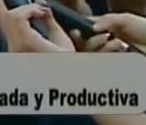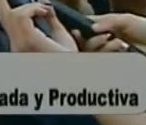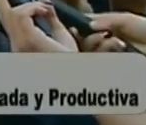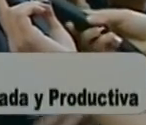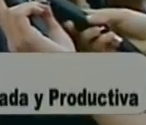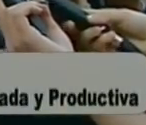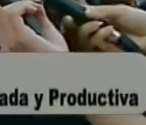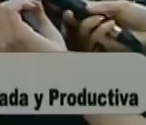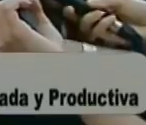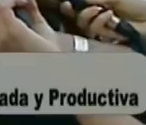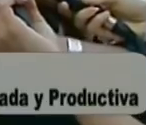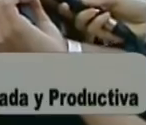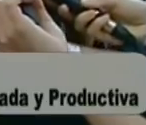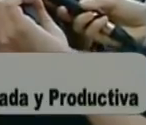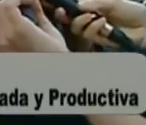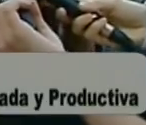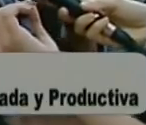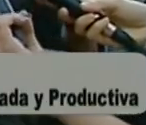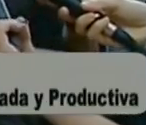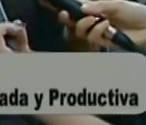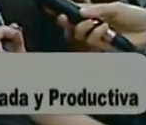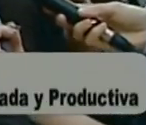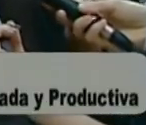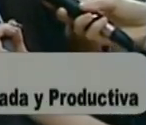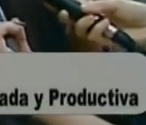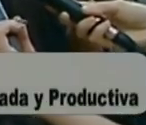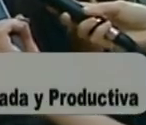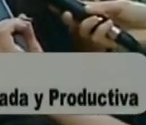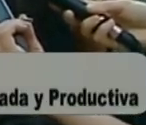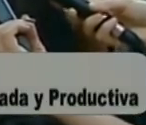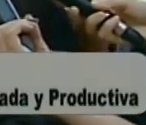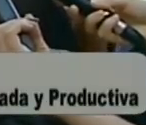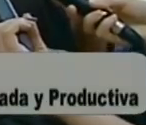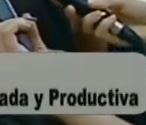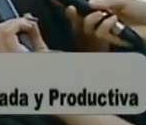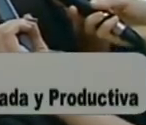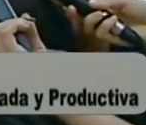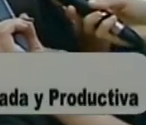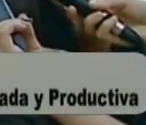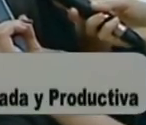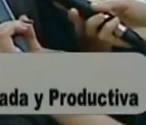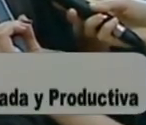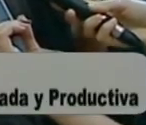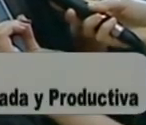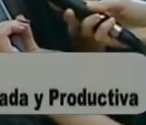públicos, privados, tanto nacionales como internacionales, para incorporarse, para